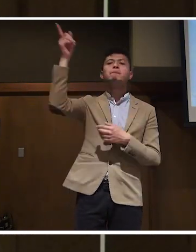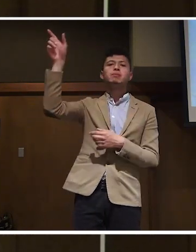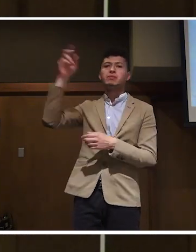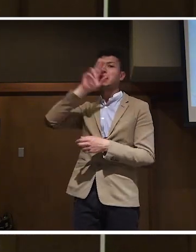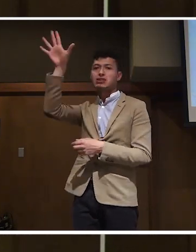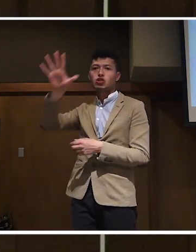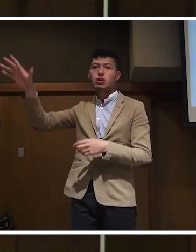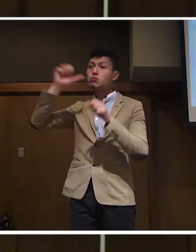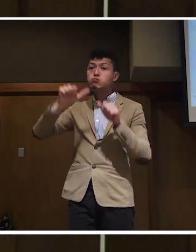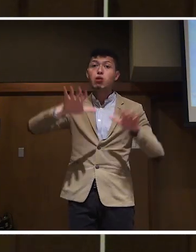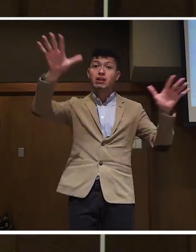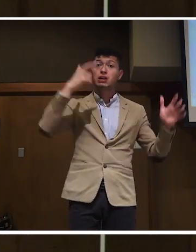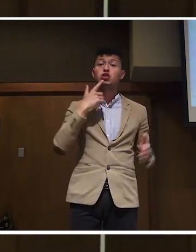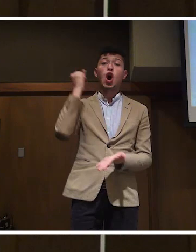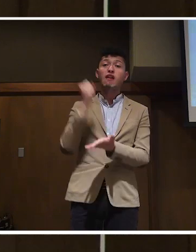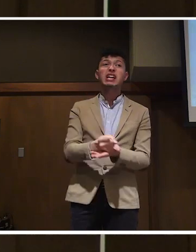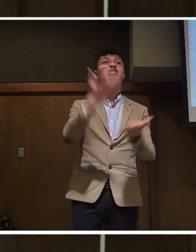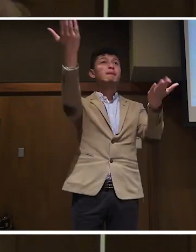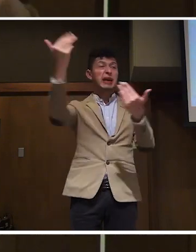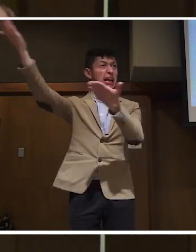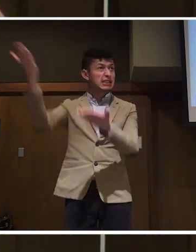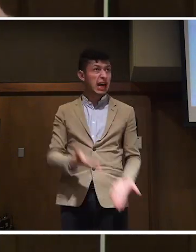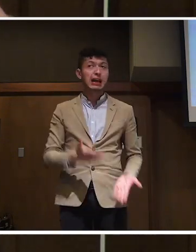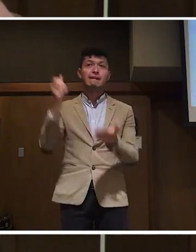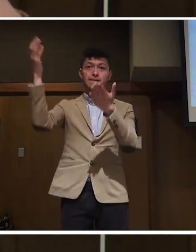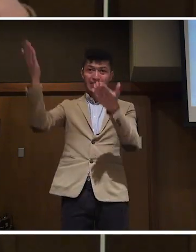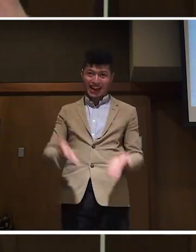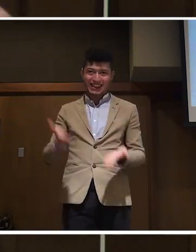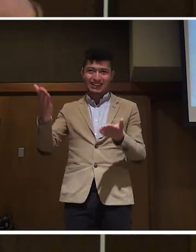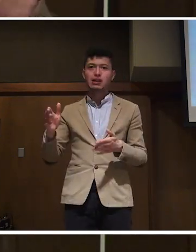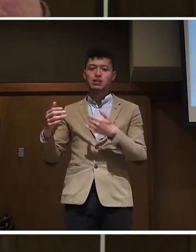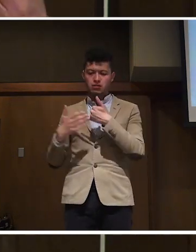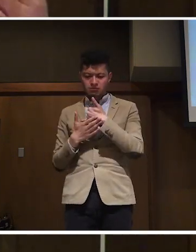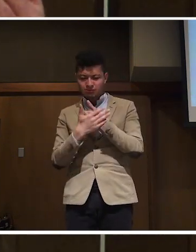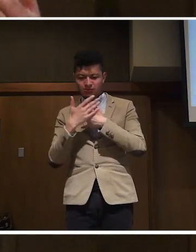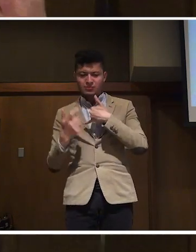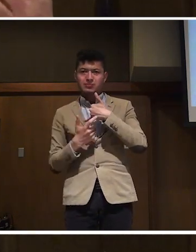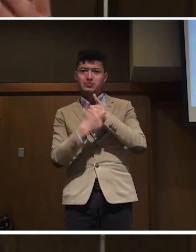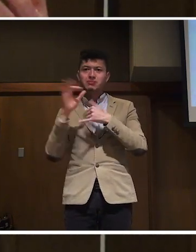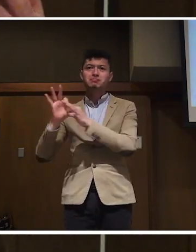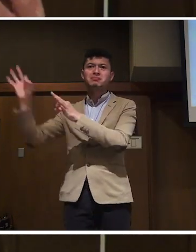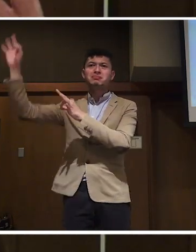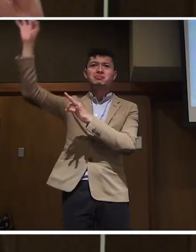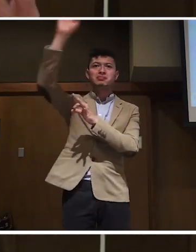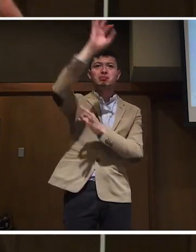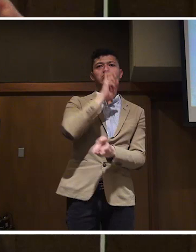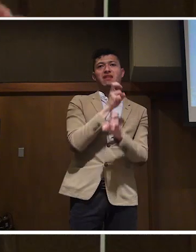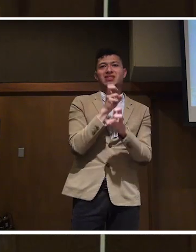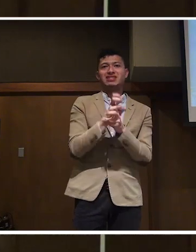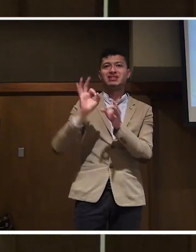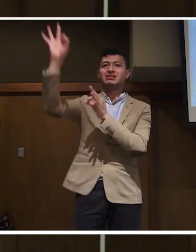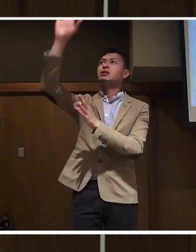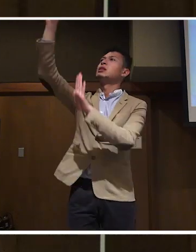publica, pero no siempre la cumple, porque a veces, sobre todo en las regiones, era un trámite complejo y